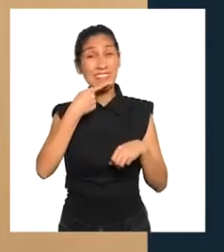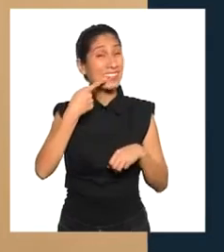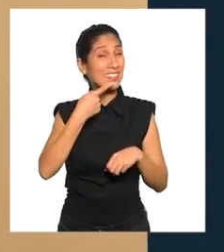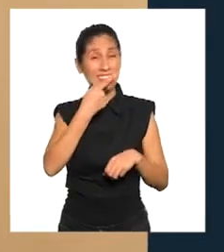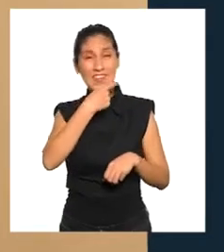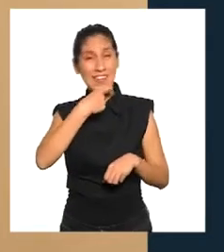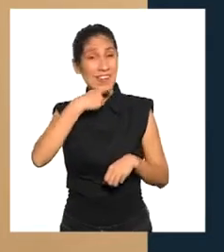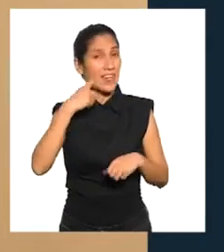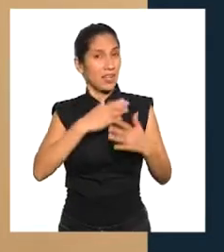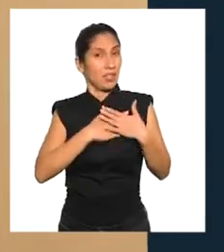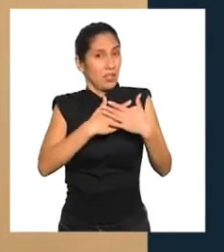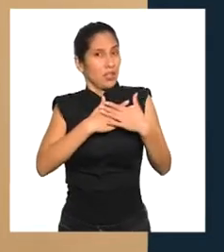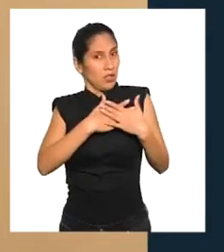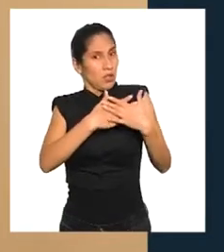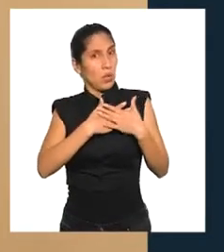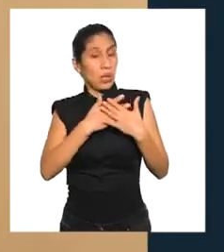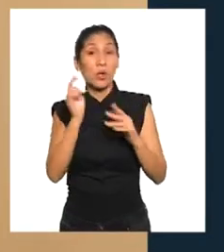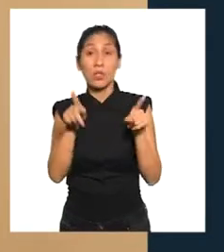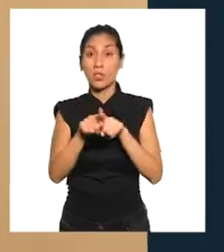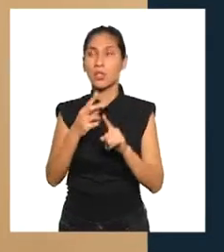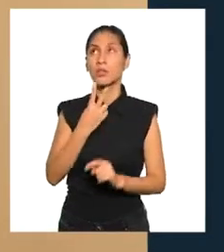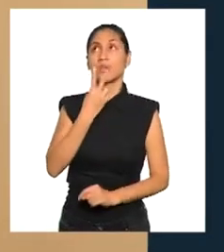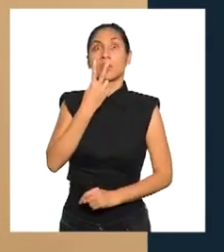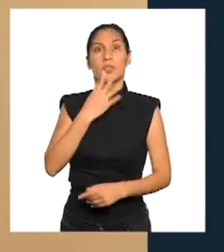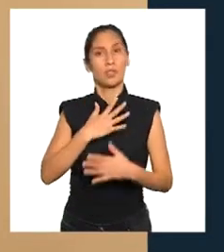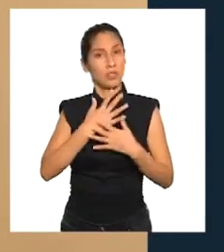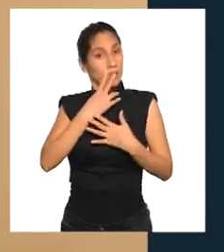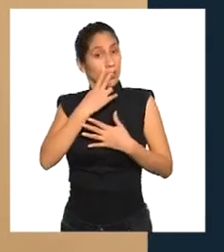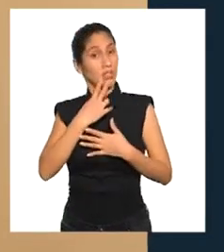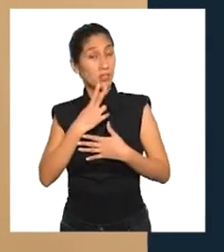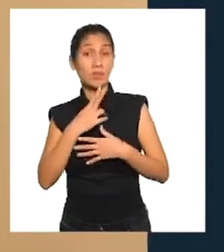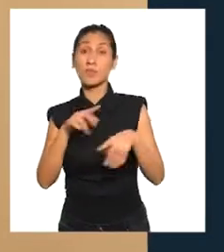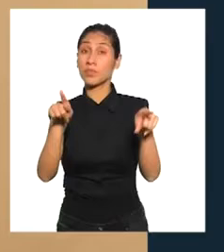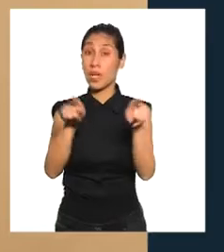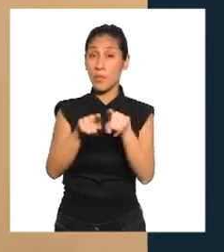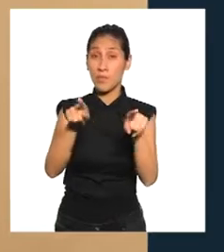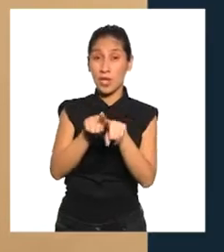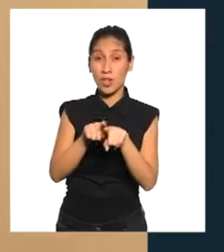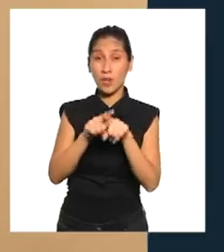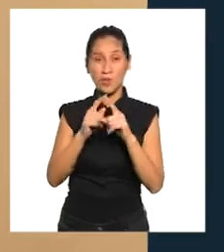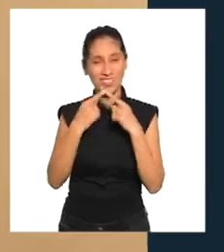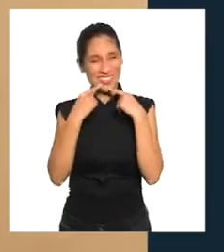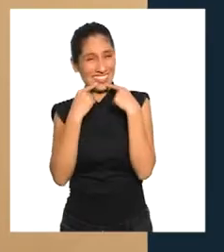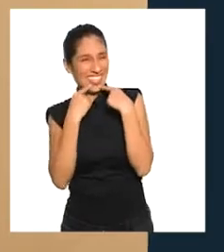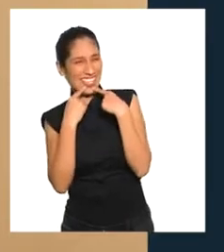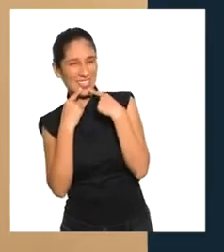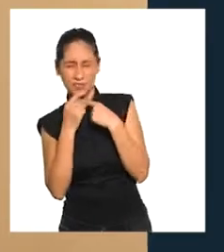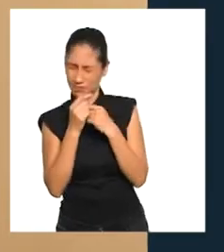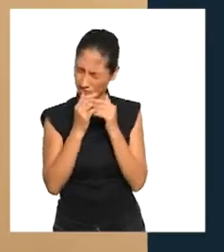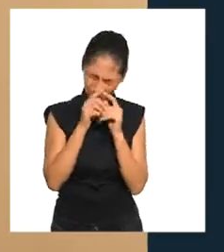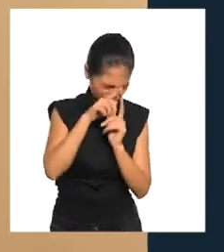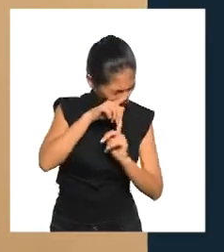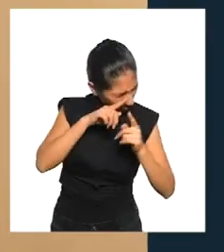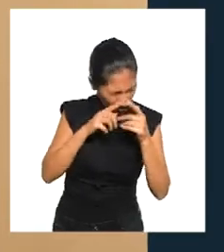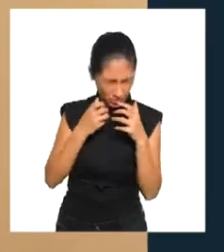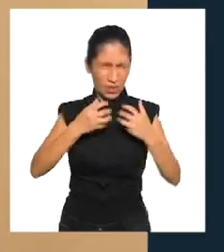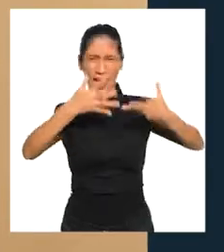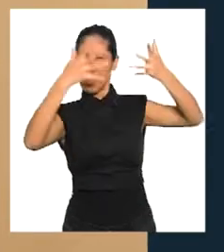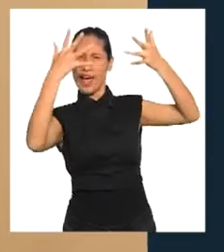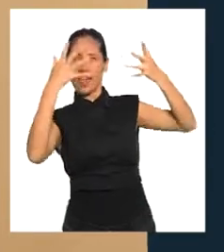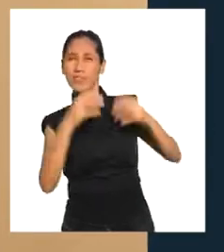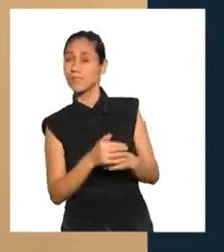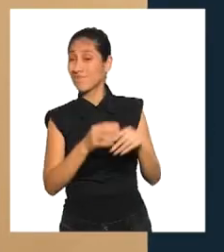aceleración del ritmo cardíaco o respiratorio, así como expresiones como la risa, el llanto, el